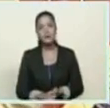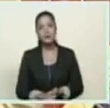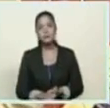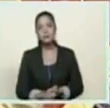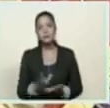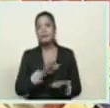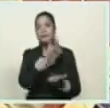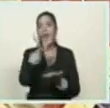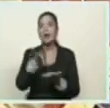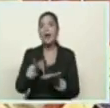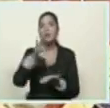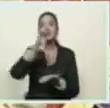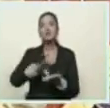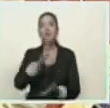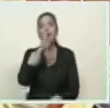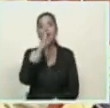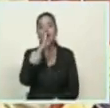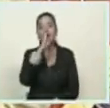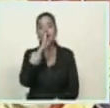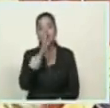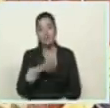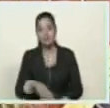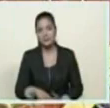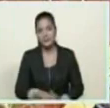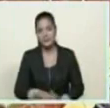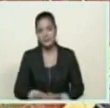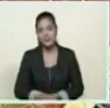llegamos a la ciudad de marina